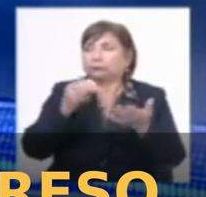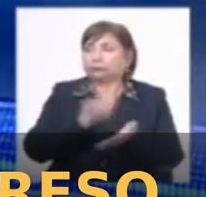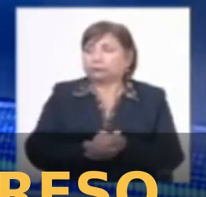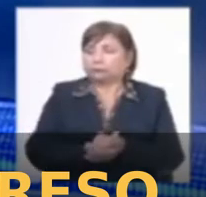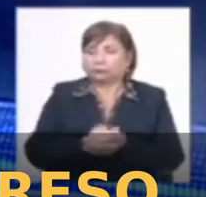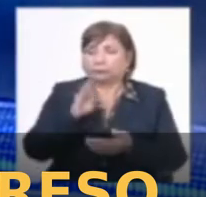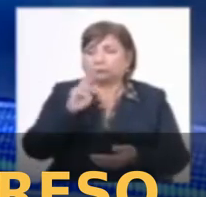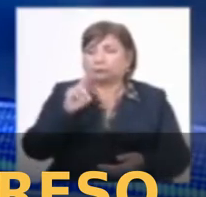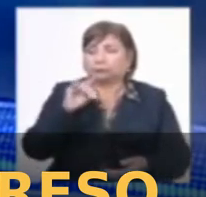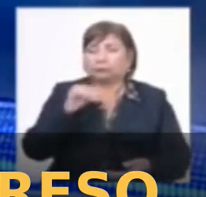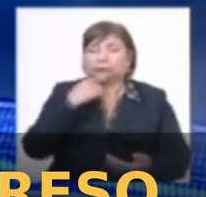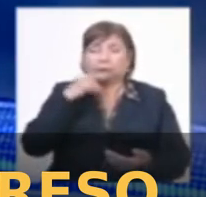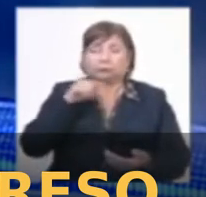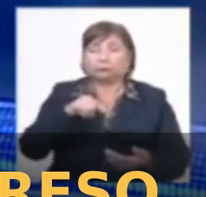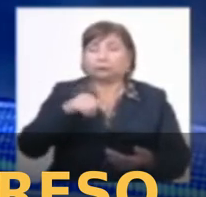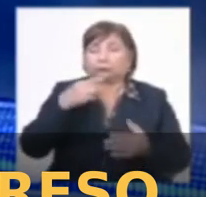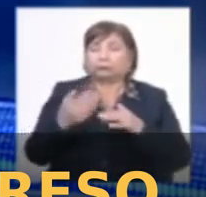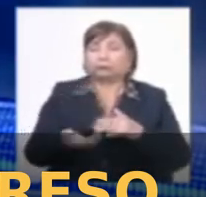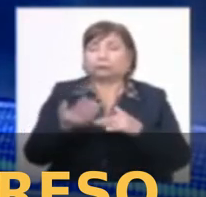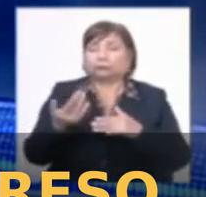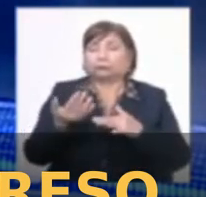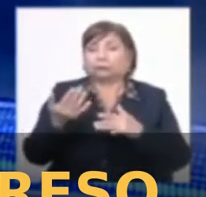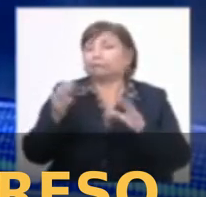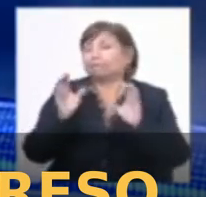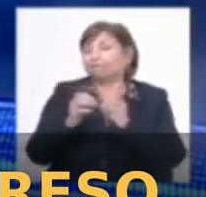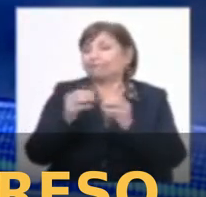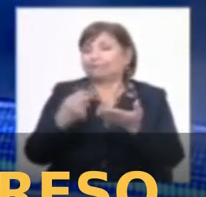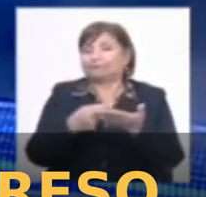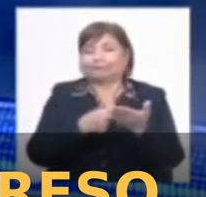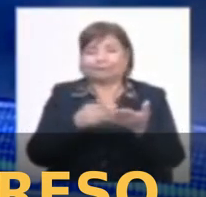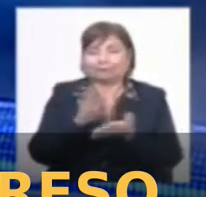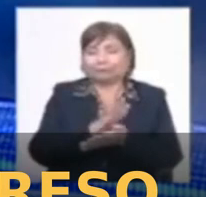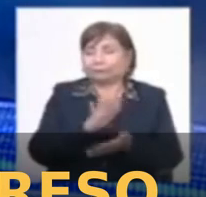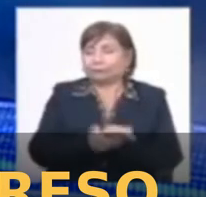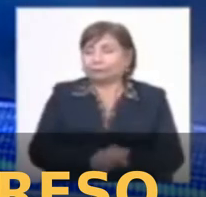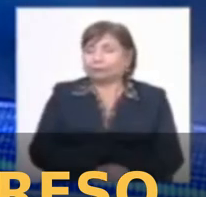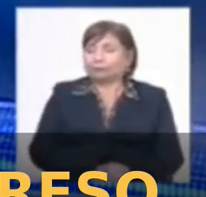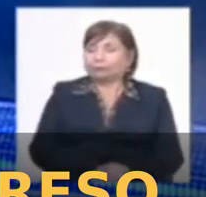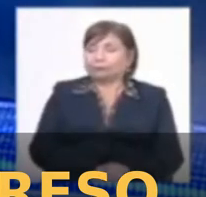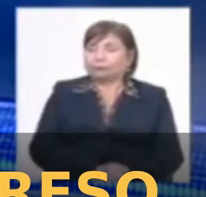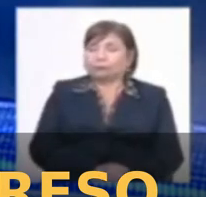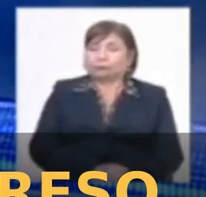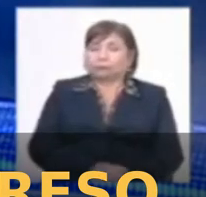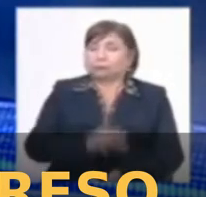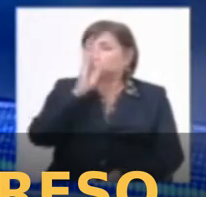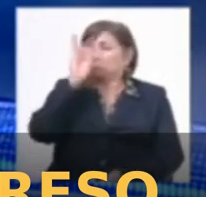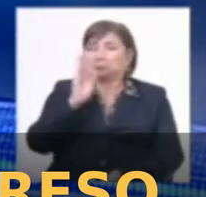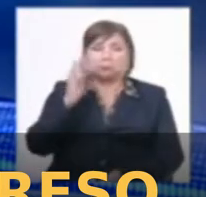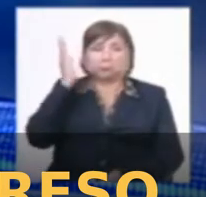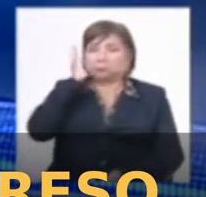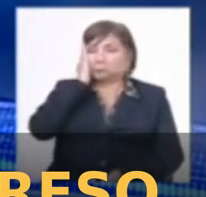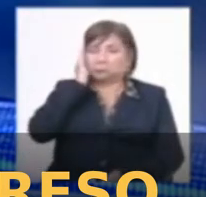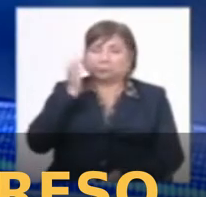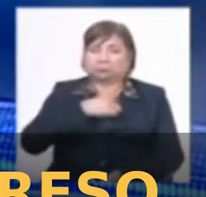para Bruno y que esperó adentro, se estaba coordinando el documento. Nunca tuvo conocimiento que el